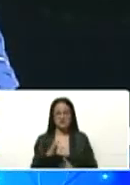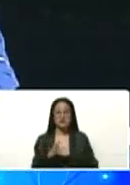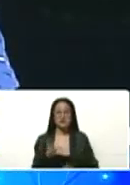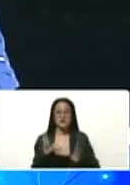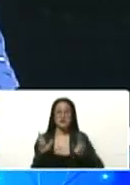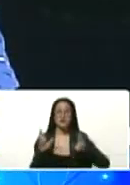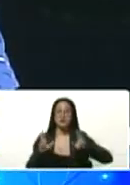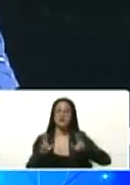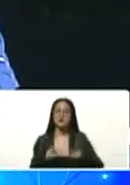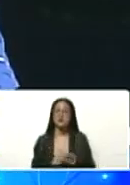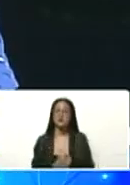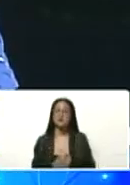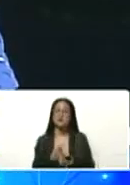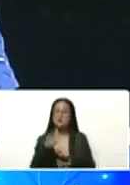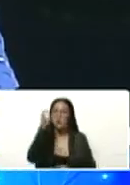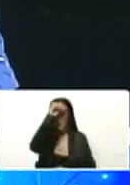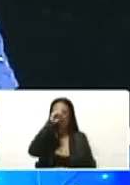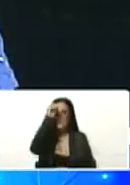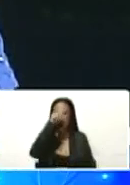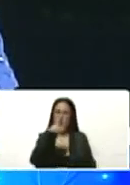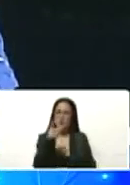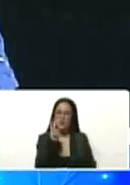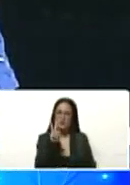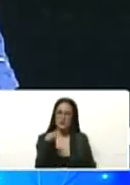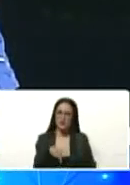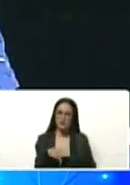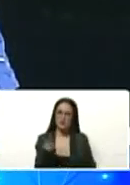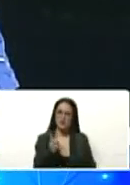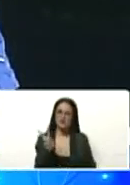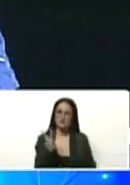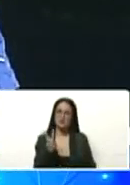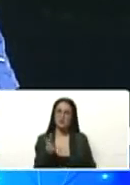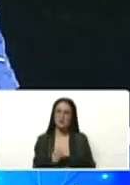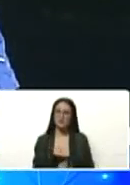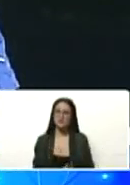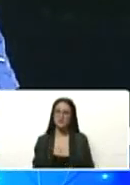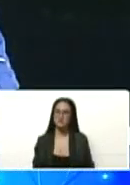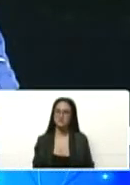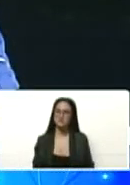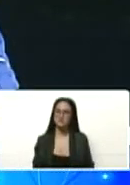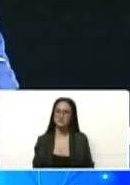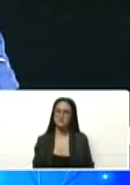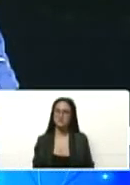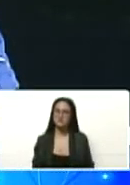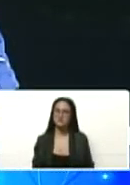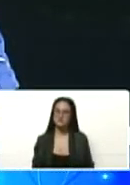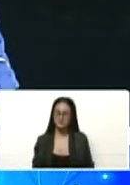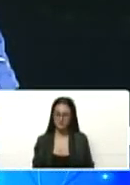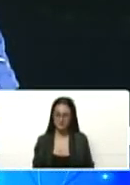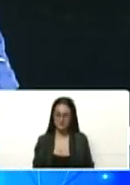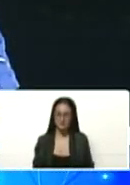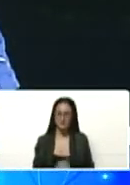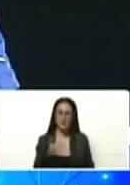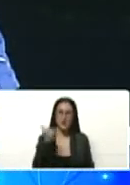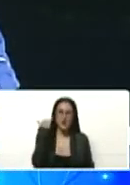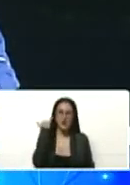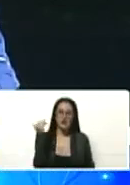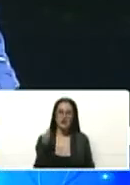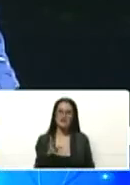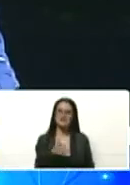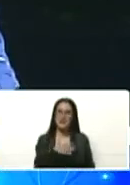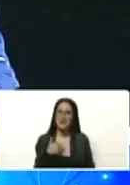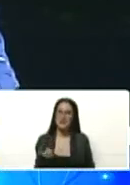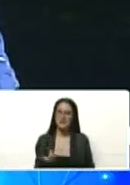dieran su opinión, qué han visto aquí en Venezuela, qué intenciones traen, qué